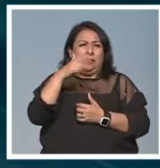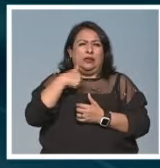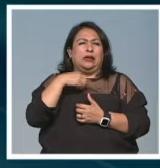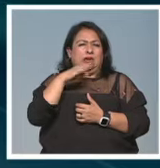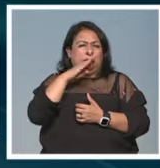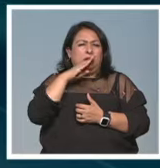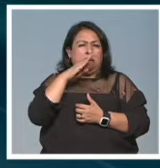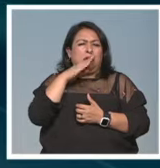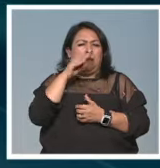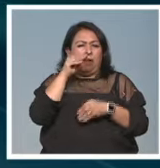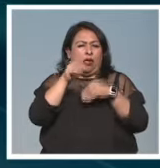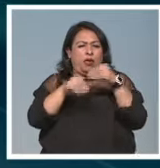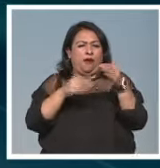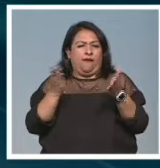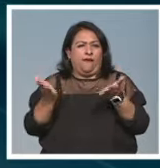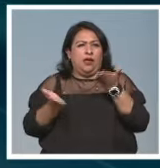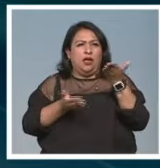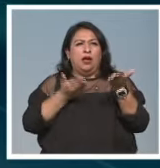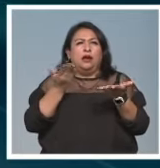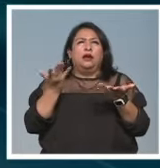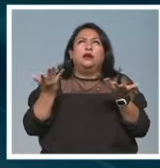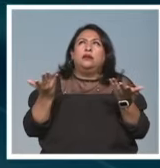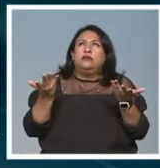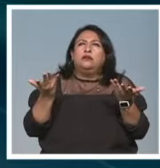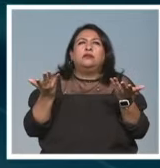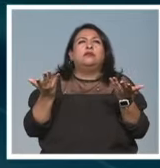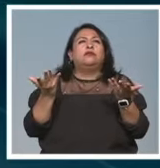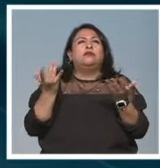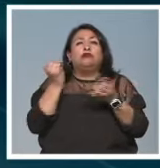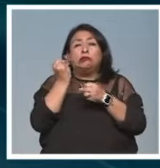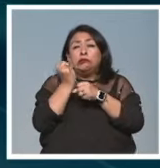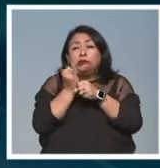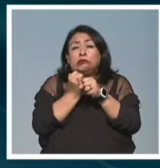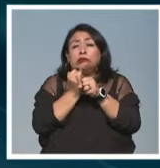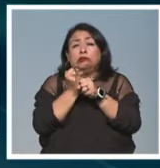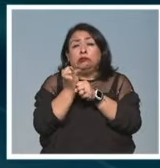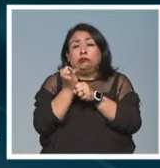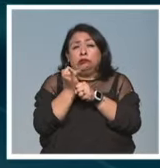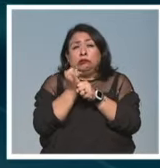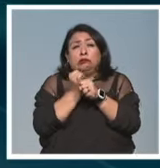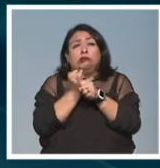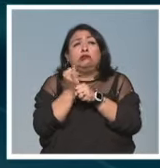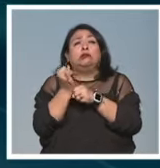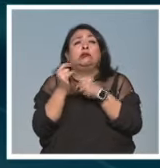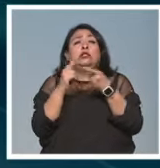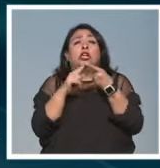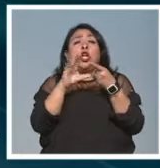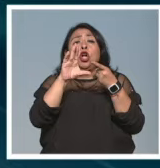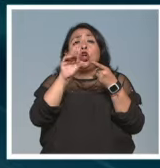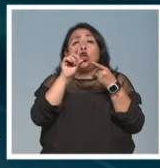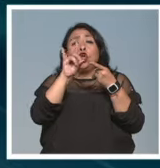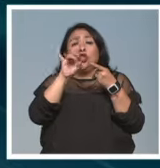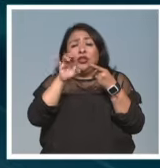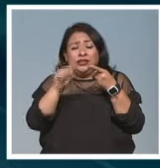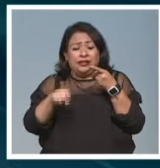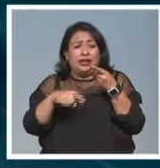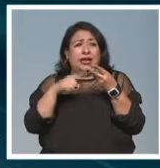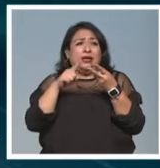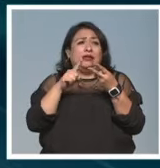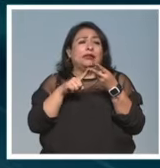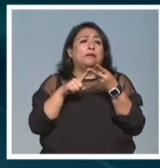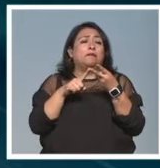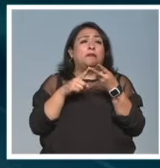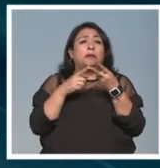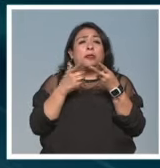mamá fue una investigación de los códices, de